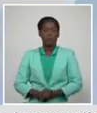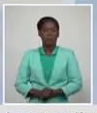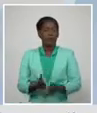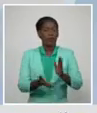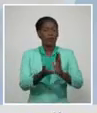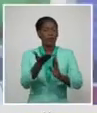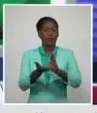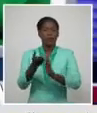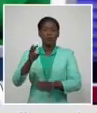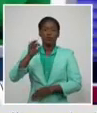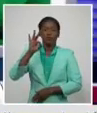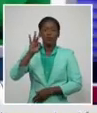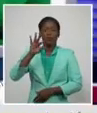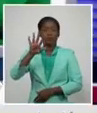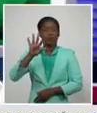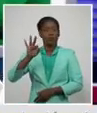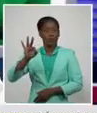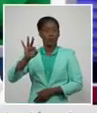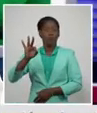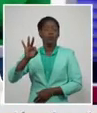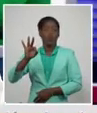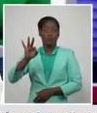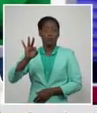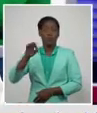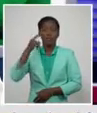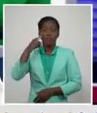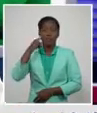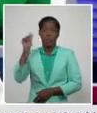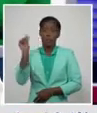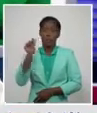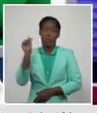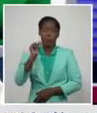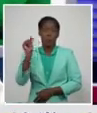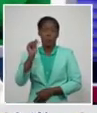ayer, muy por debajo,